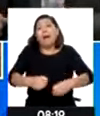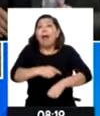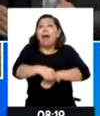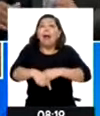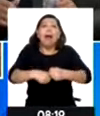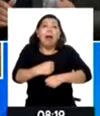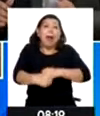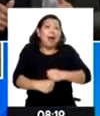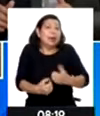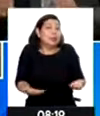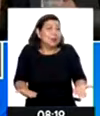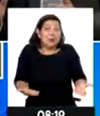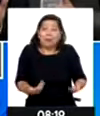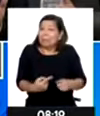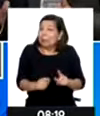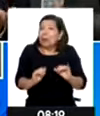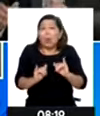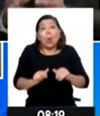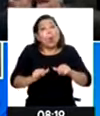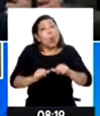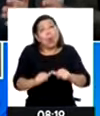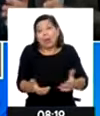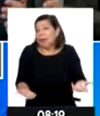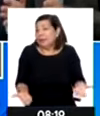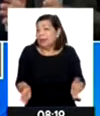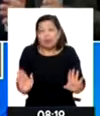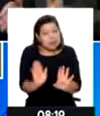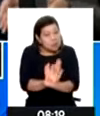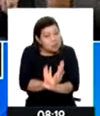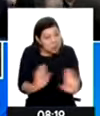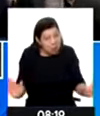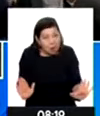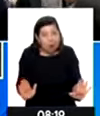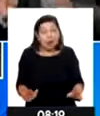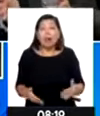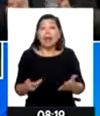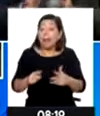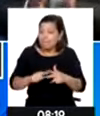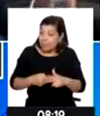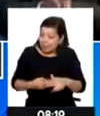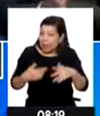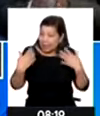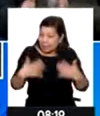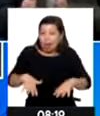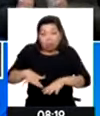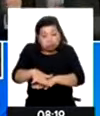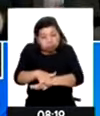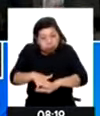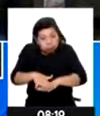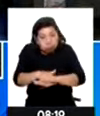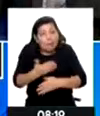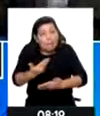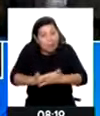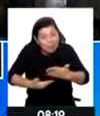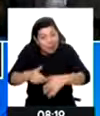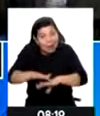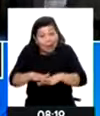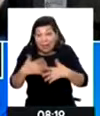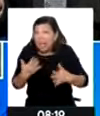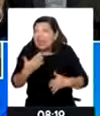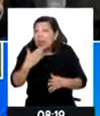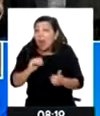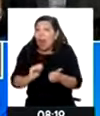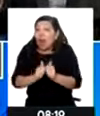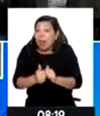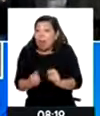pasarán los años y la situación seguirá igual. Nosotros nos hemos decidido a iniciar estos primeros pasos para que quien venga